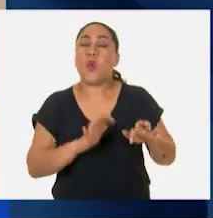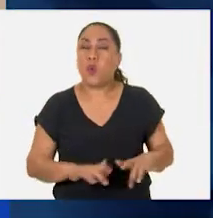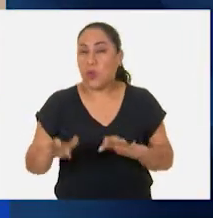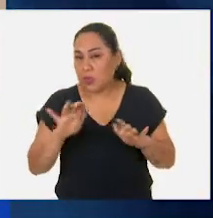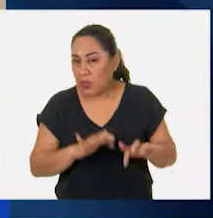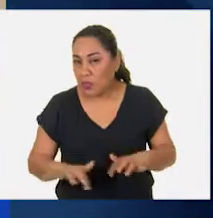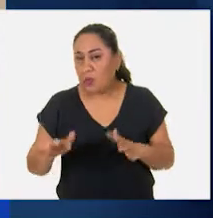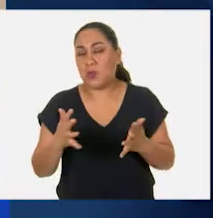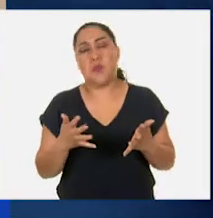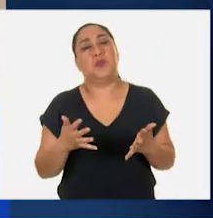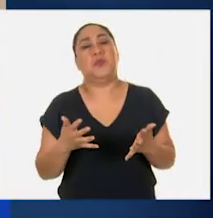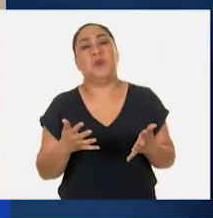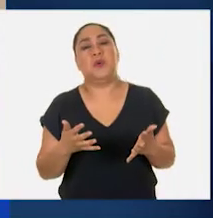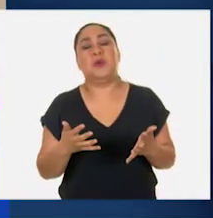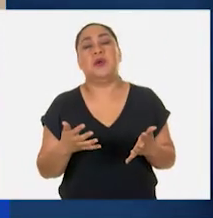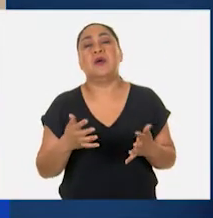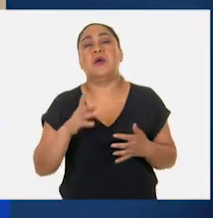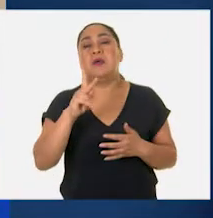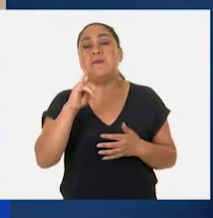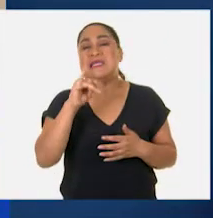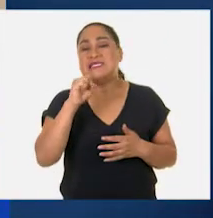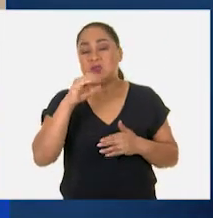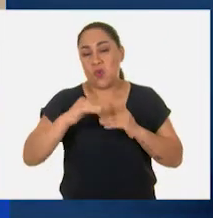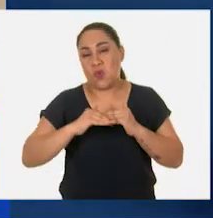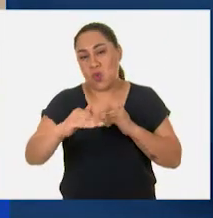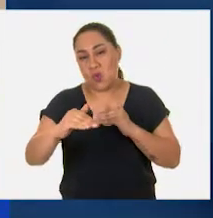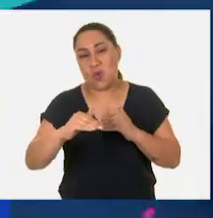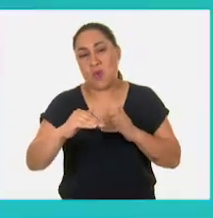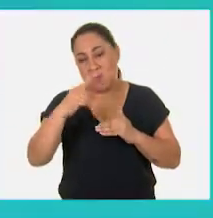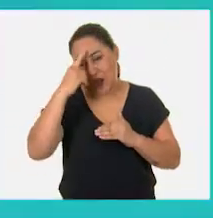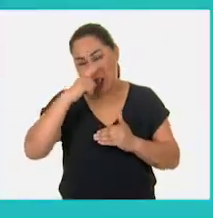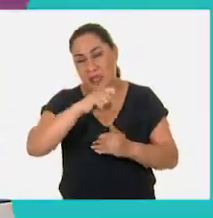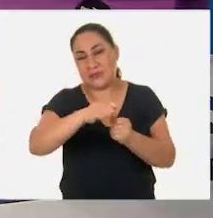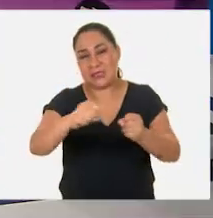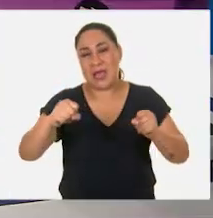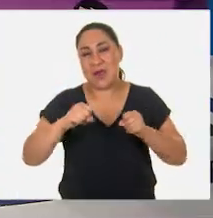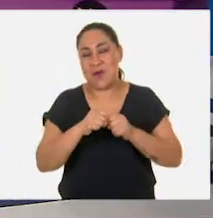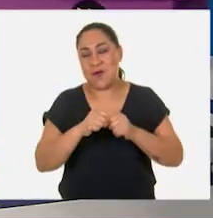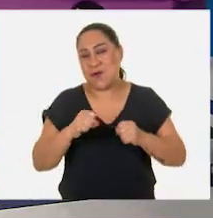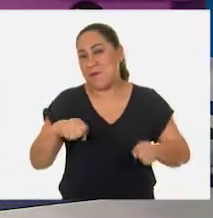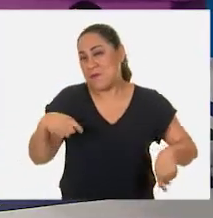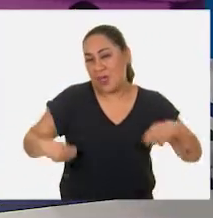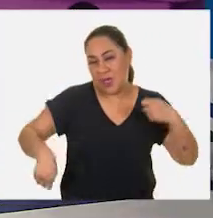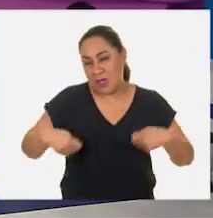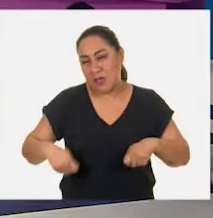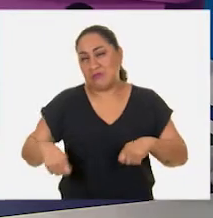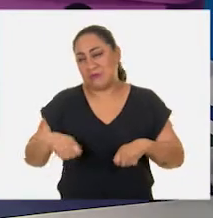y un mejor piso para el salón de danza. ¡Oh!